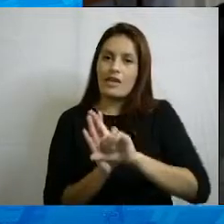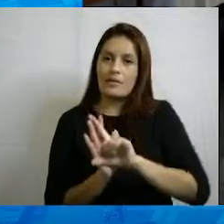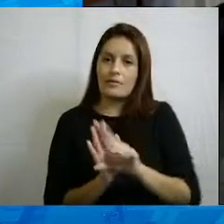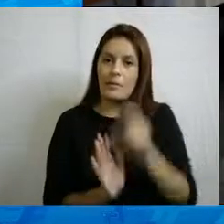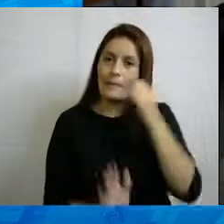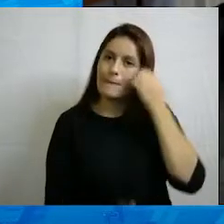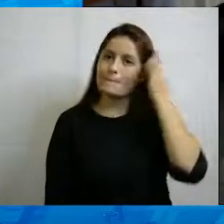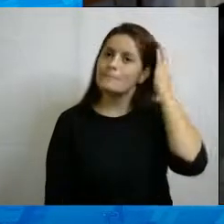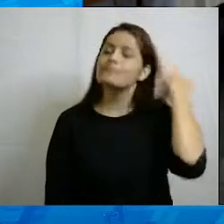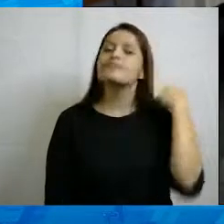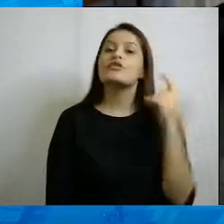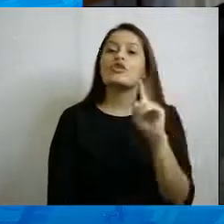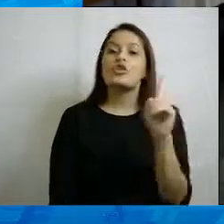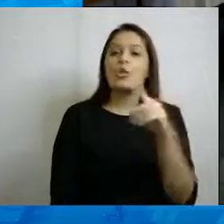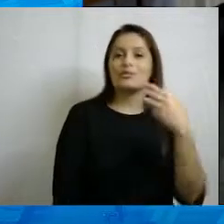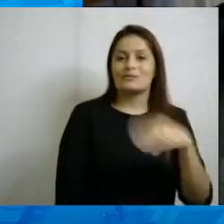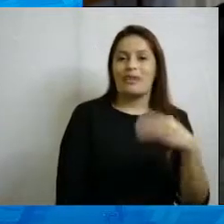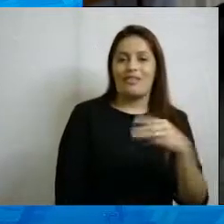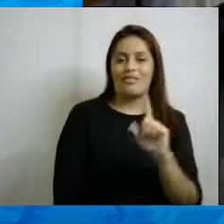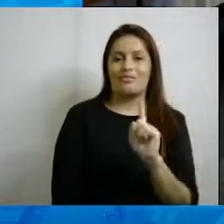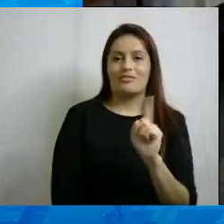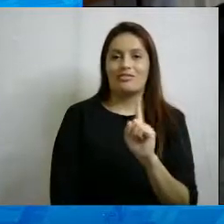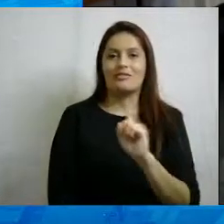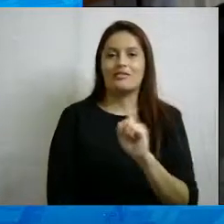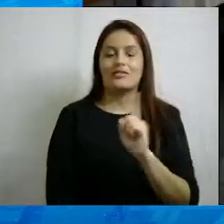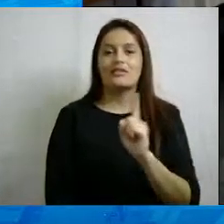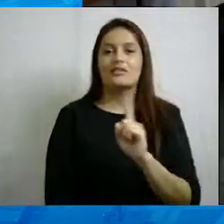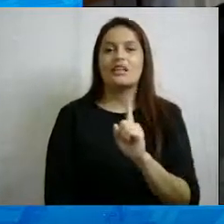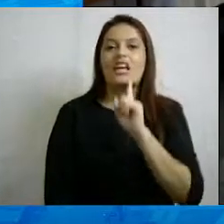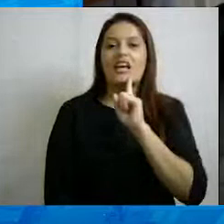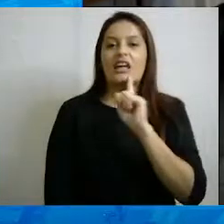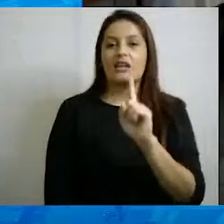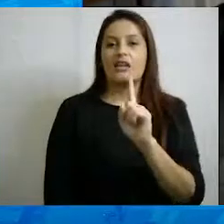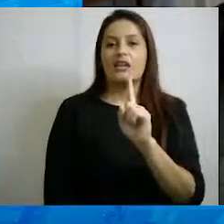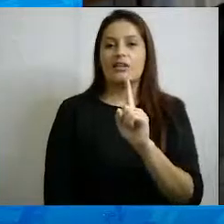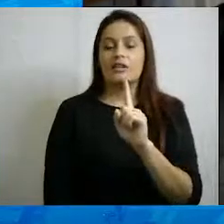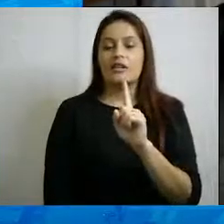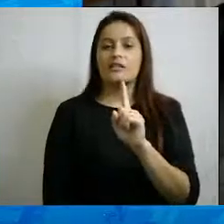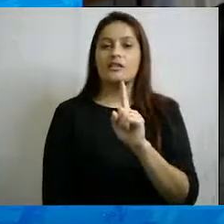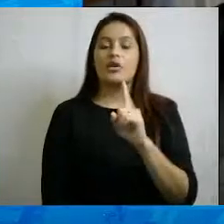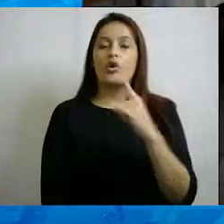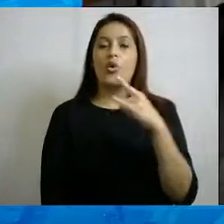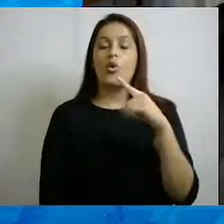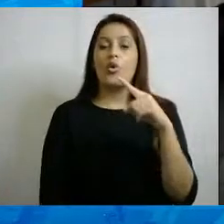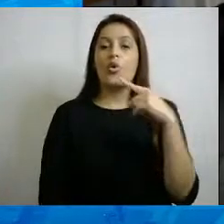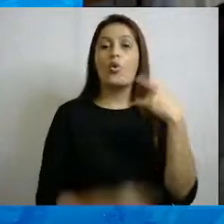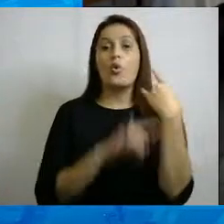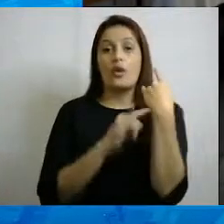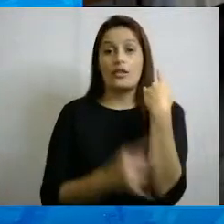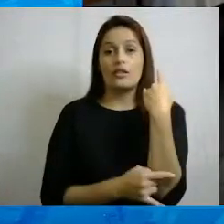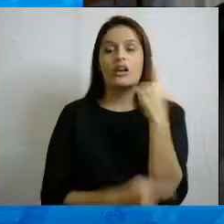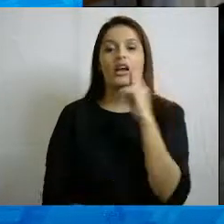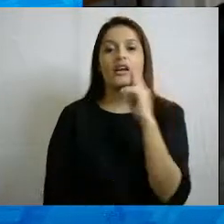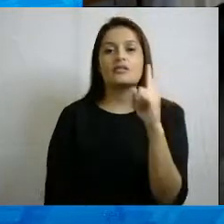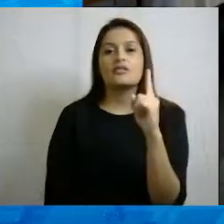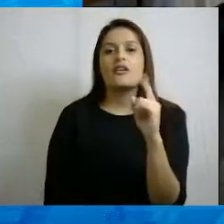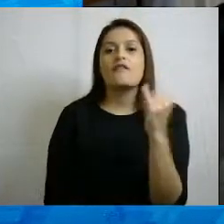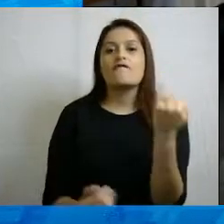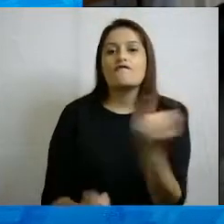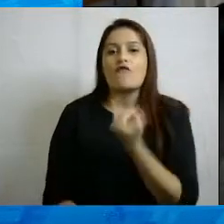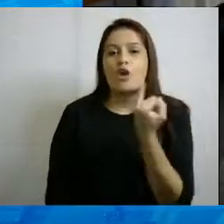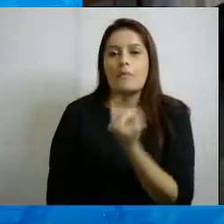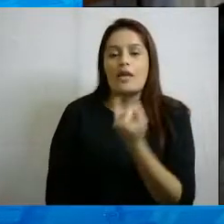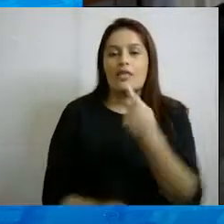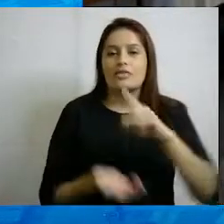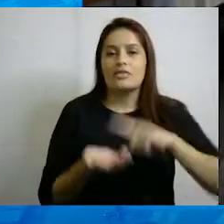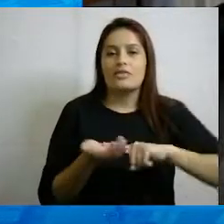el municipio, ¿ya? Y la revisión y el pronunciamiento de la Dirección de Asesoría Jurídica, en este caso ahí depende también de los informes técnicos